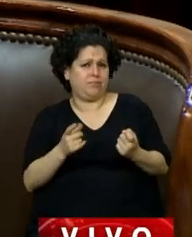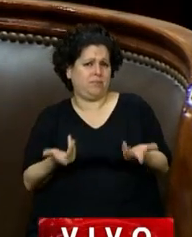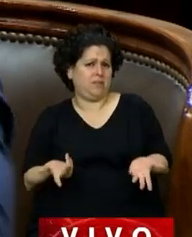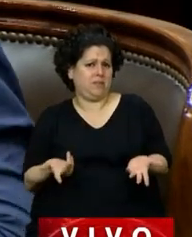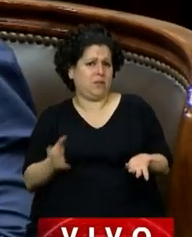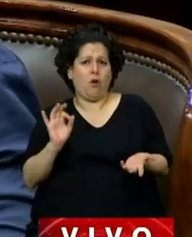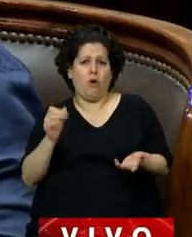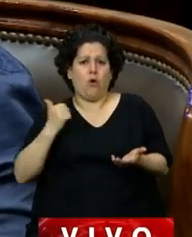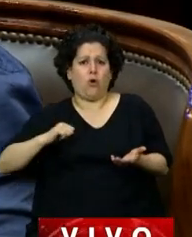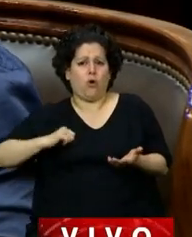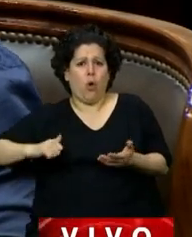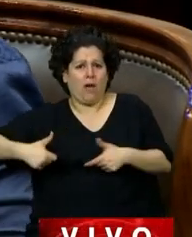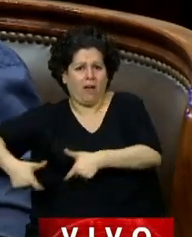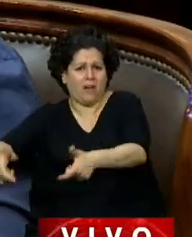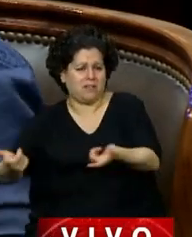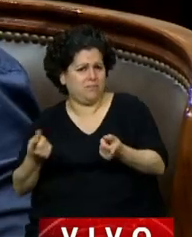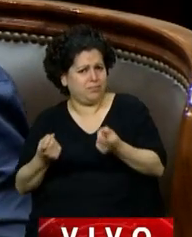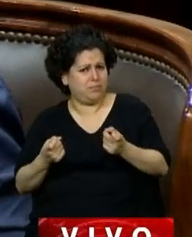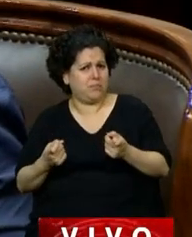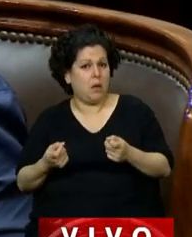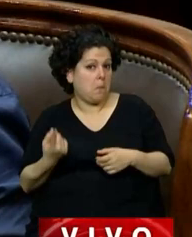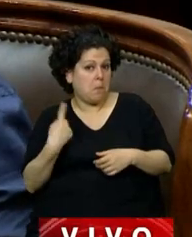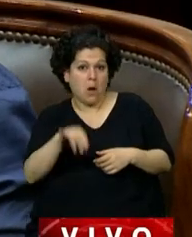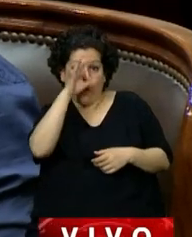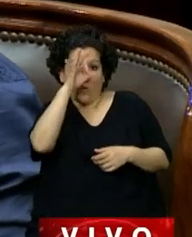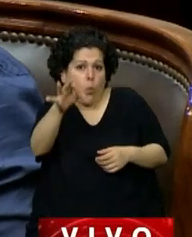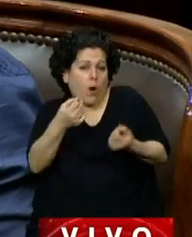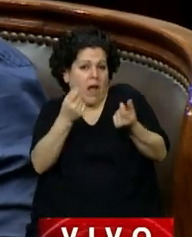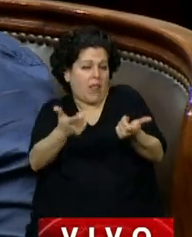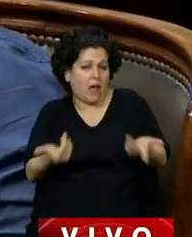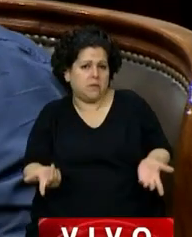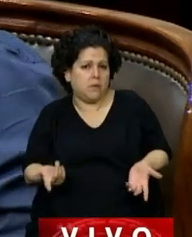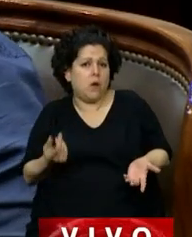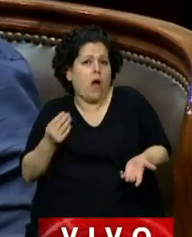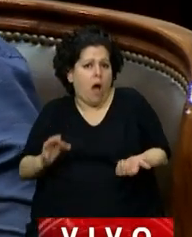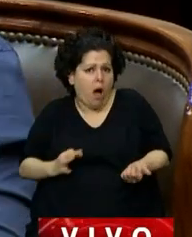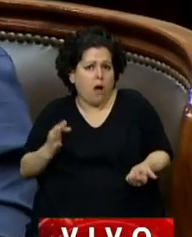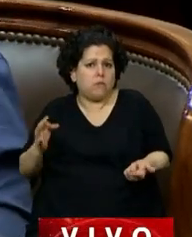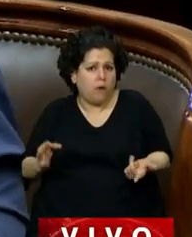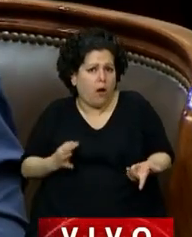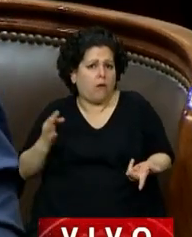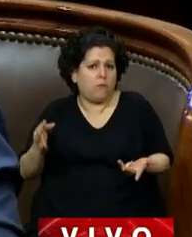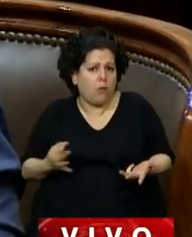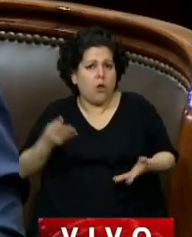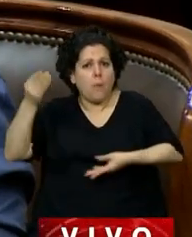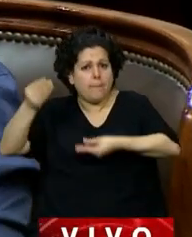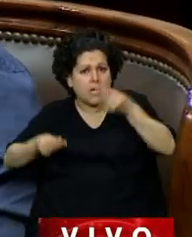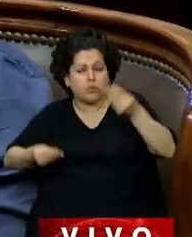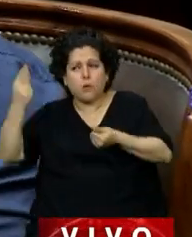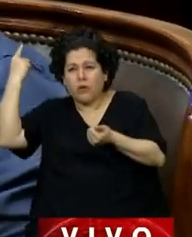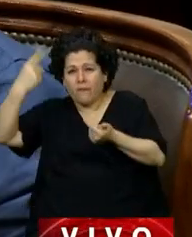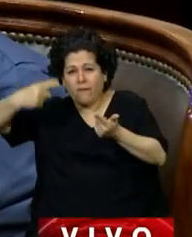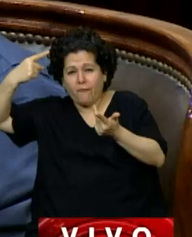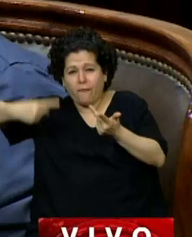sistema de cloacas y la verdad que son obras que nunca llegan Pero a medida que pasan los años y los distintos presupuestos